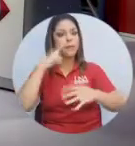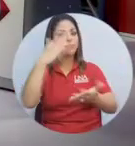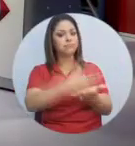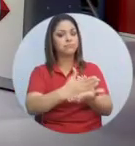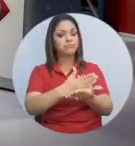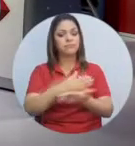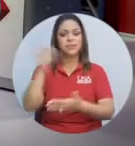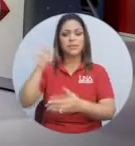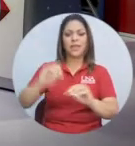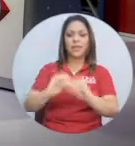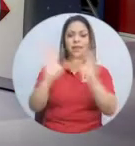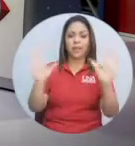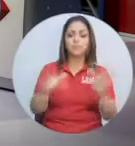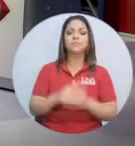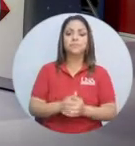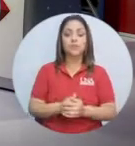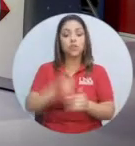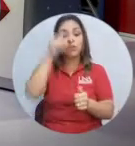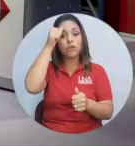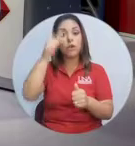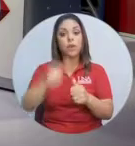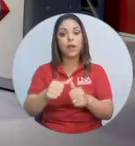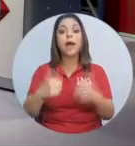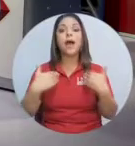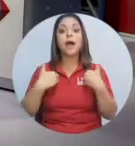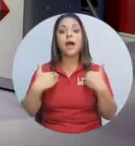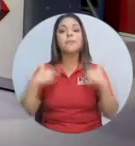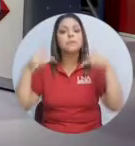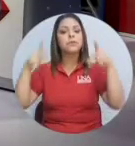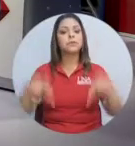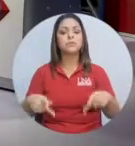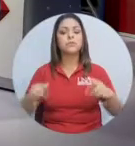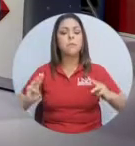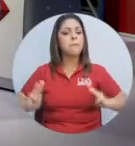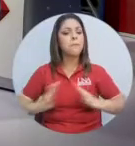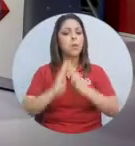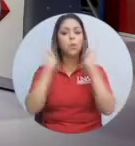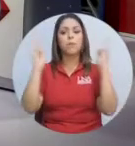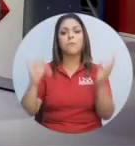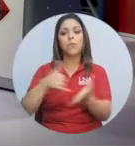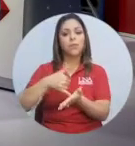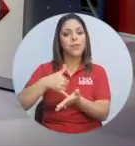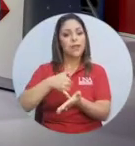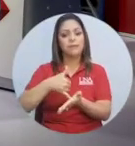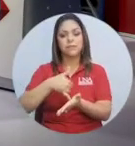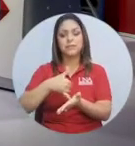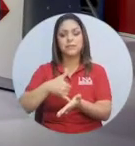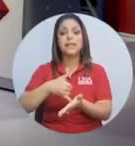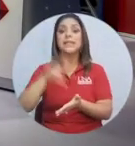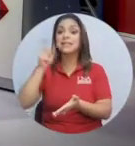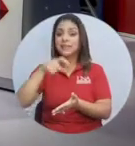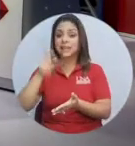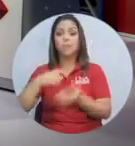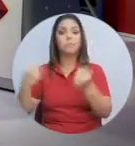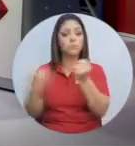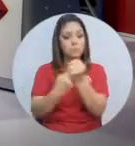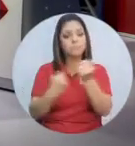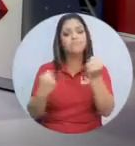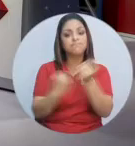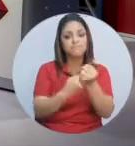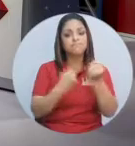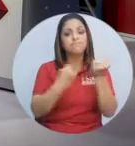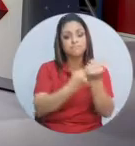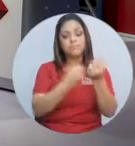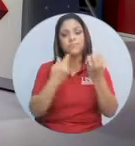Claro que sí, pero hay personas, recordemos que hay personas muy vulnerables, ¿verdad? Que requieren que estemos con